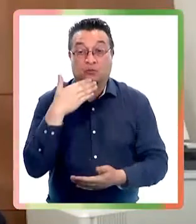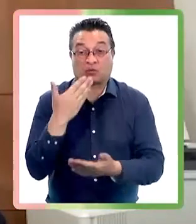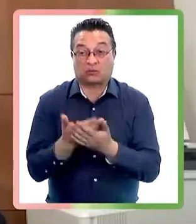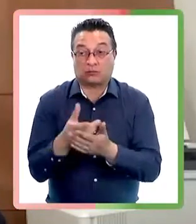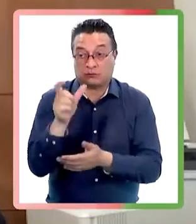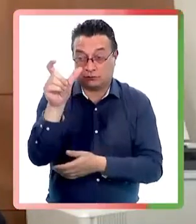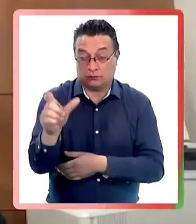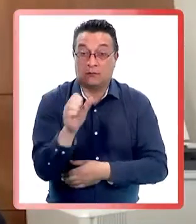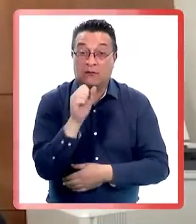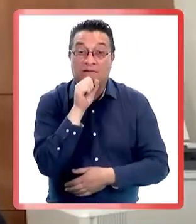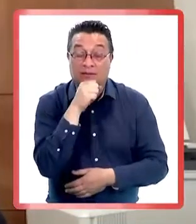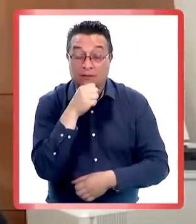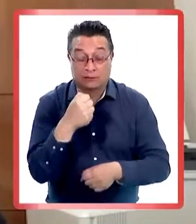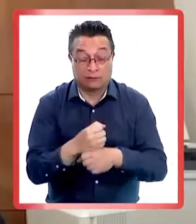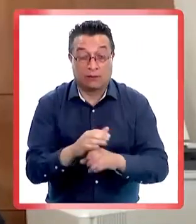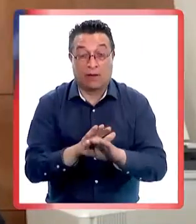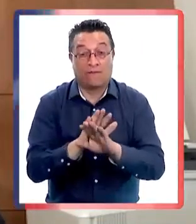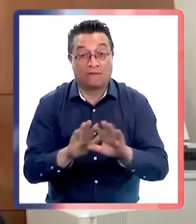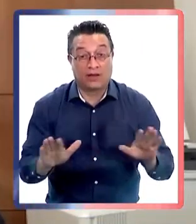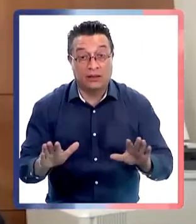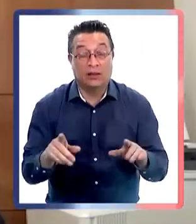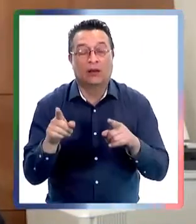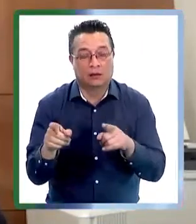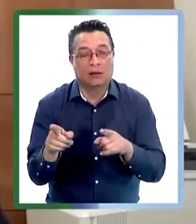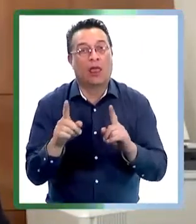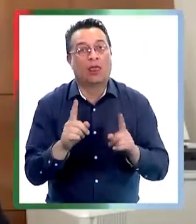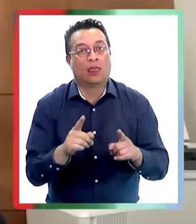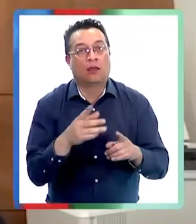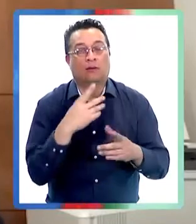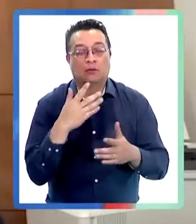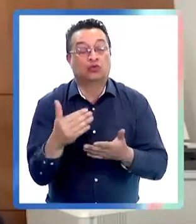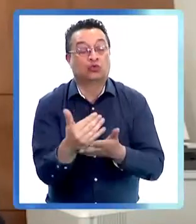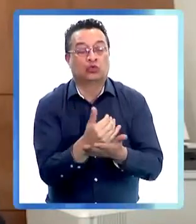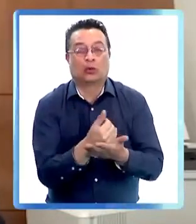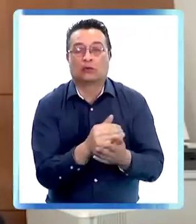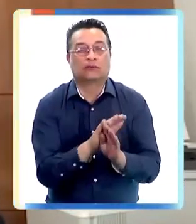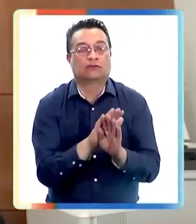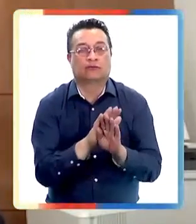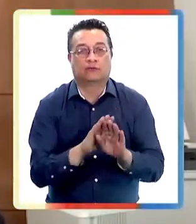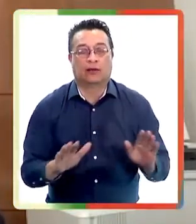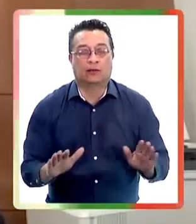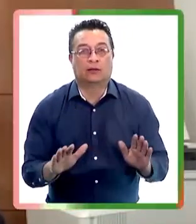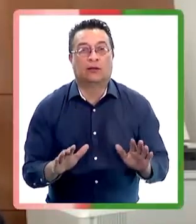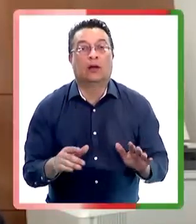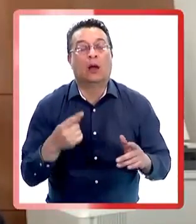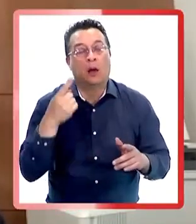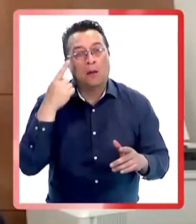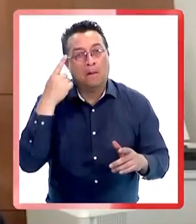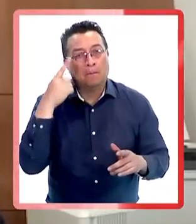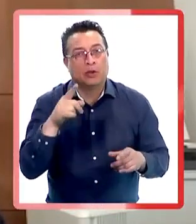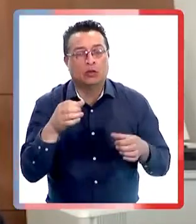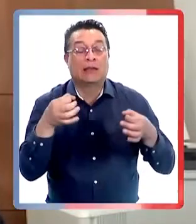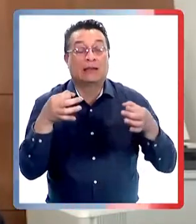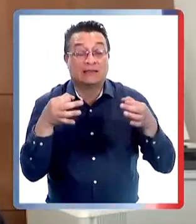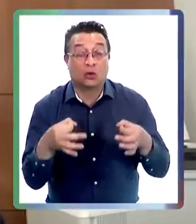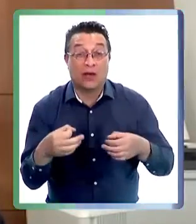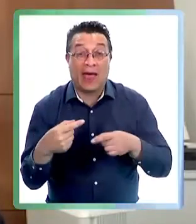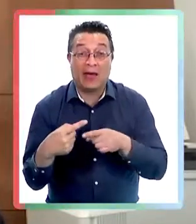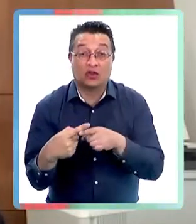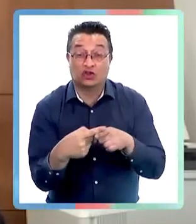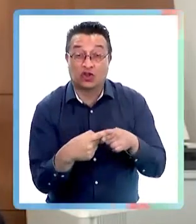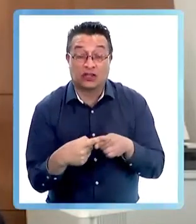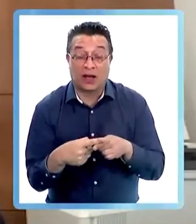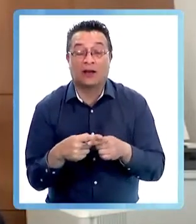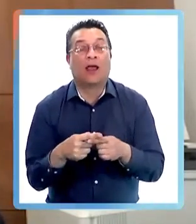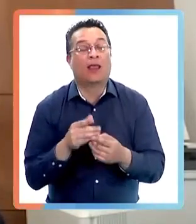persona llega a la vejez, deja de trabajar y por tanto deja de tener un sueldo, pero para que sea seguridad